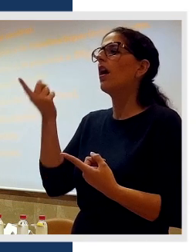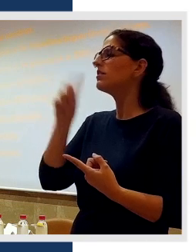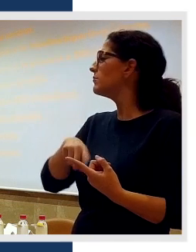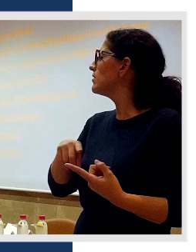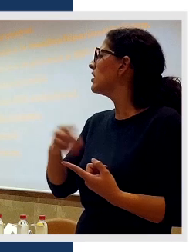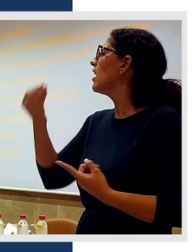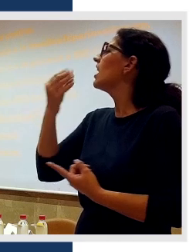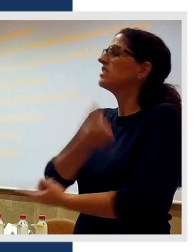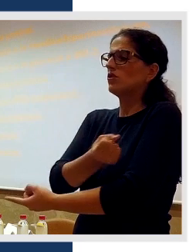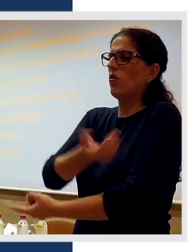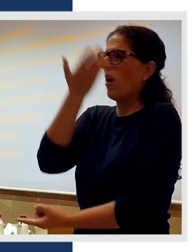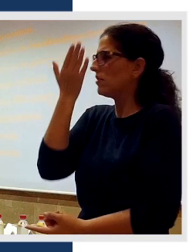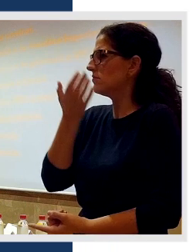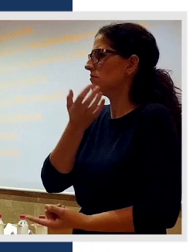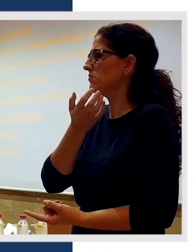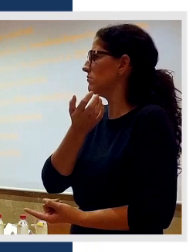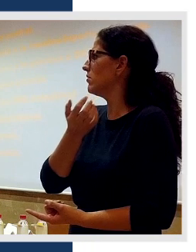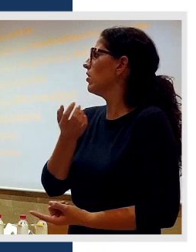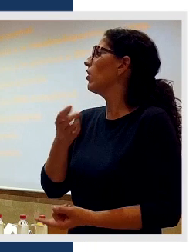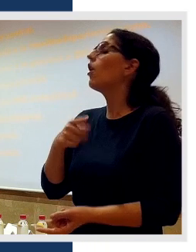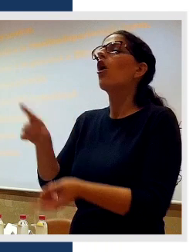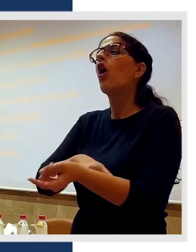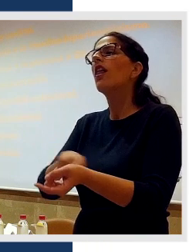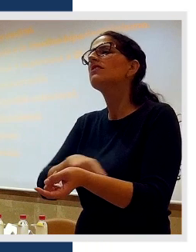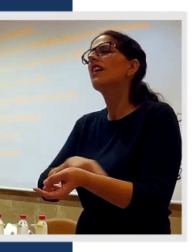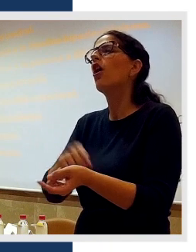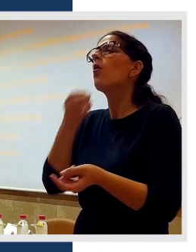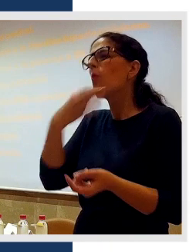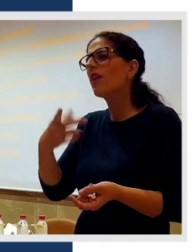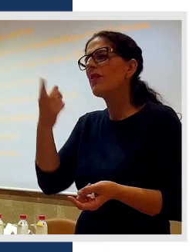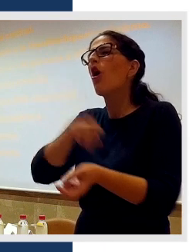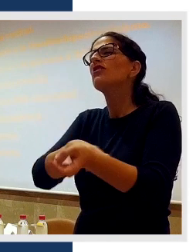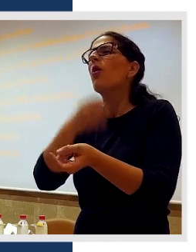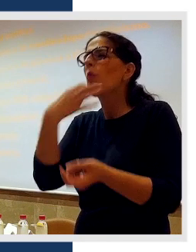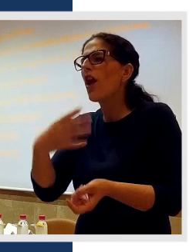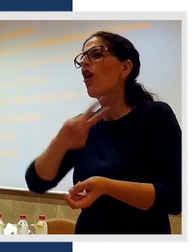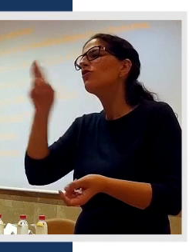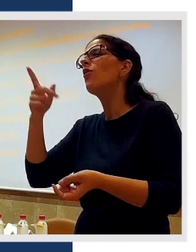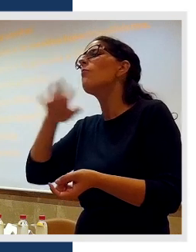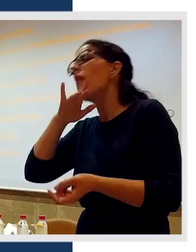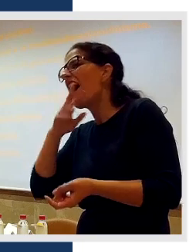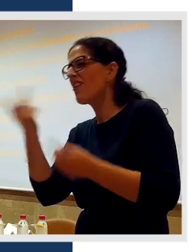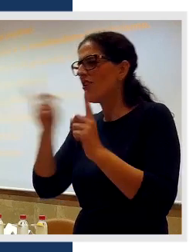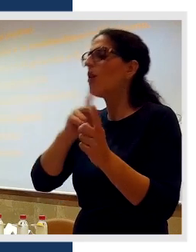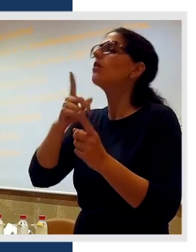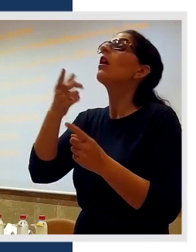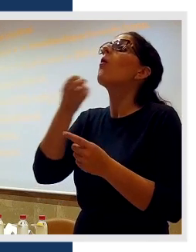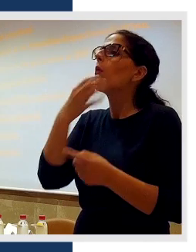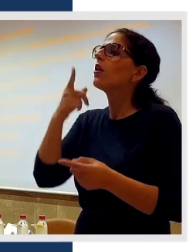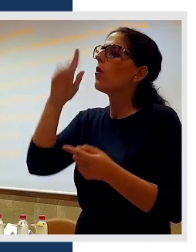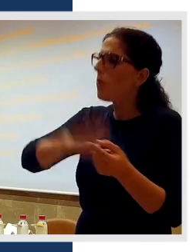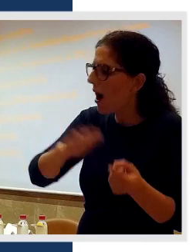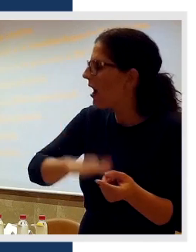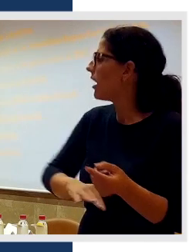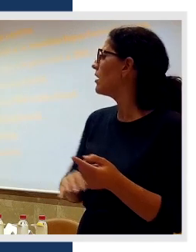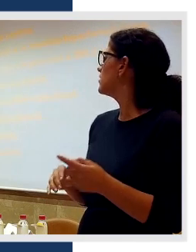carbono, hipertensión, colesterol bueno bajo, un problema de hipertensión precoz, elevación